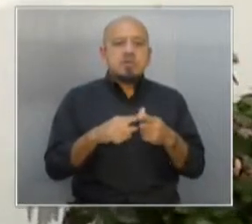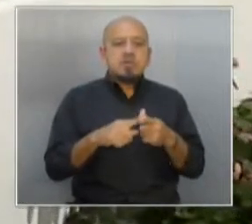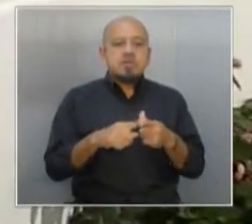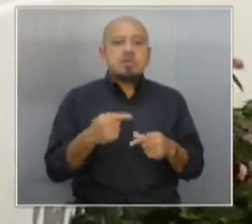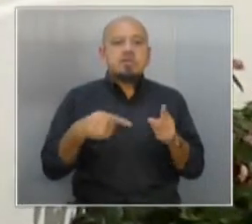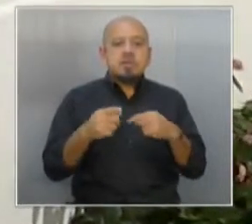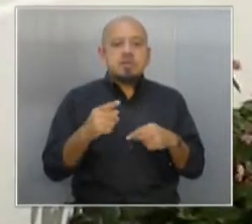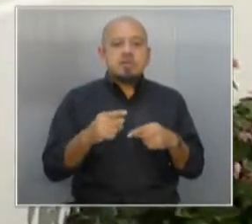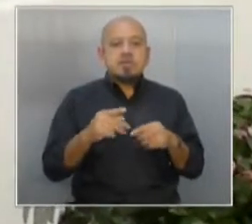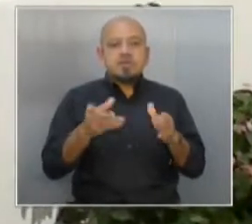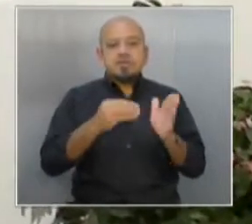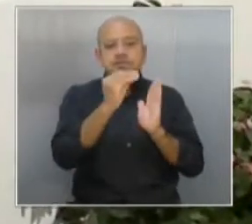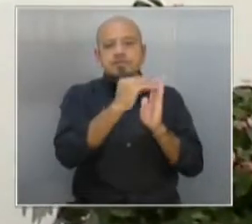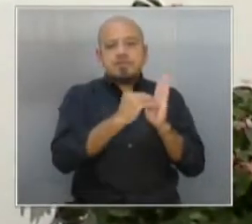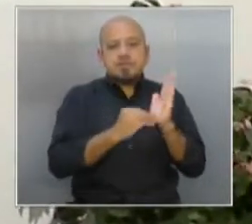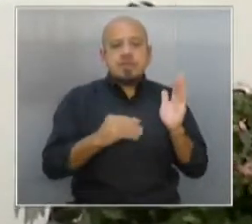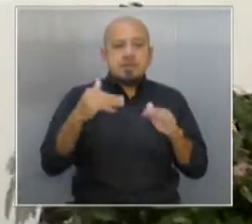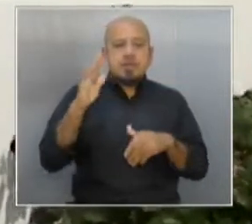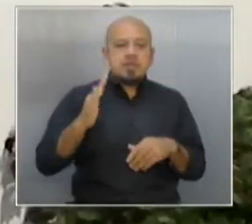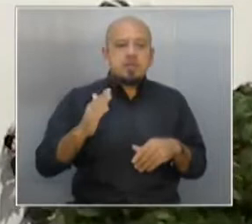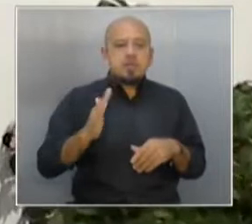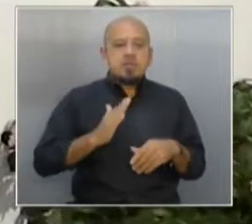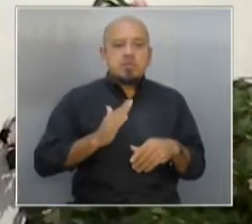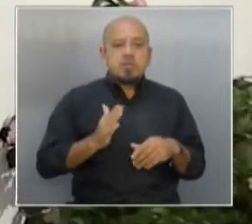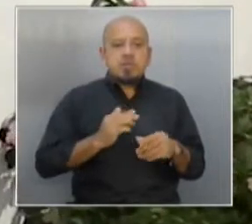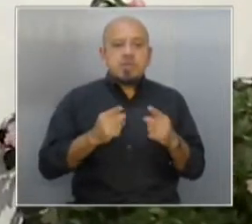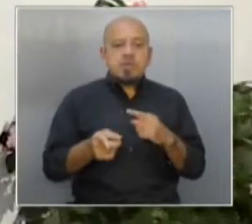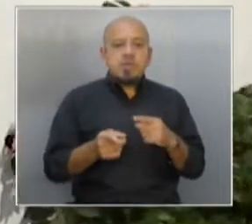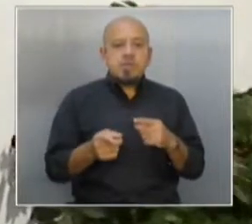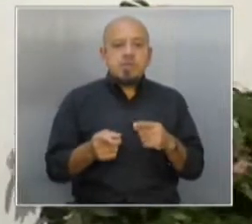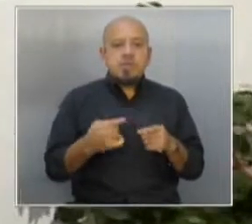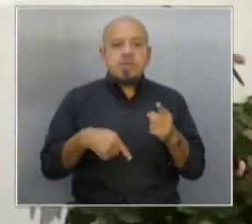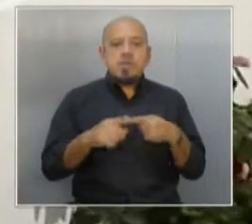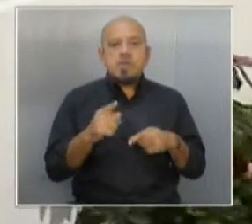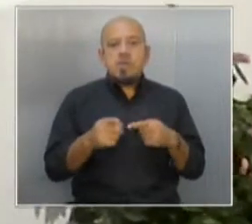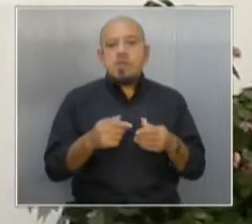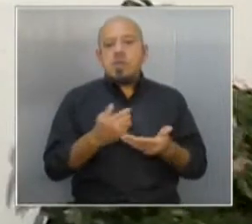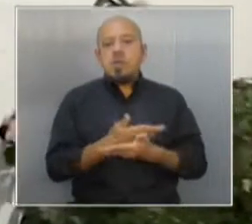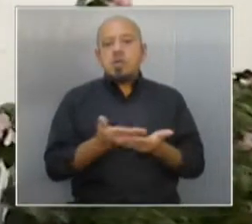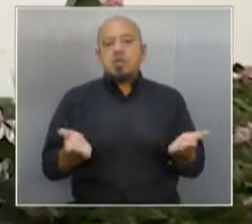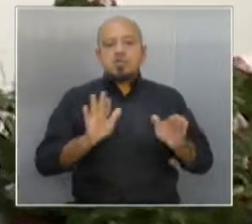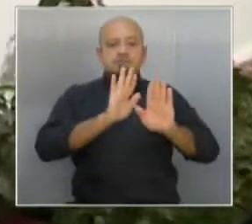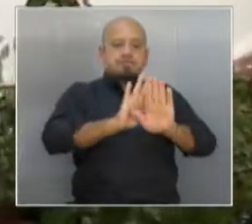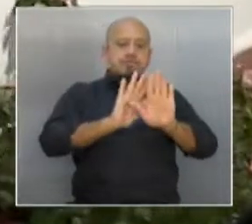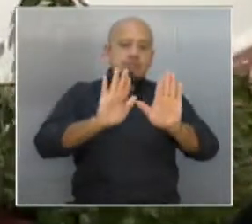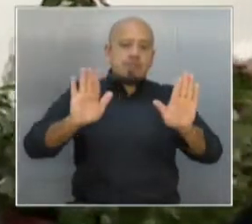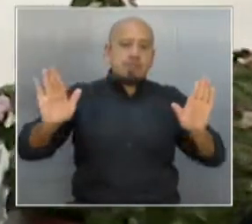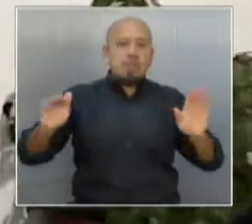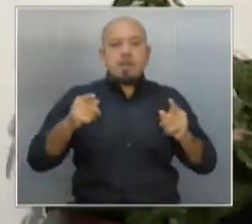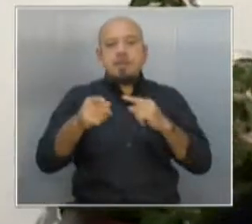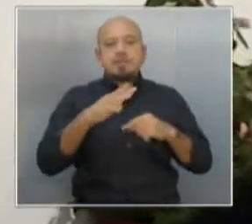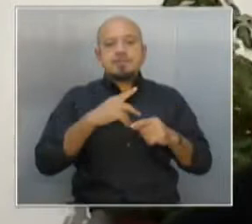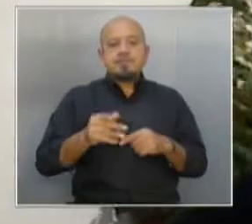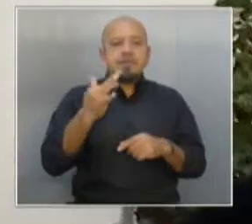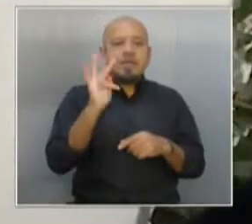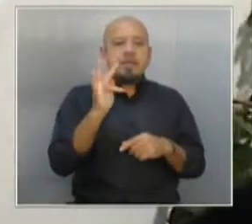mayormente es una grilla de cantantes femeninas. Y los contenidos, o sea las exposiciones que tenemos en este momento, bueno, Feminismos en